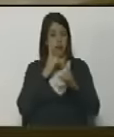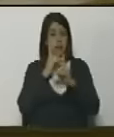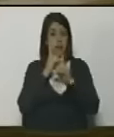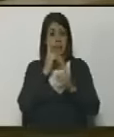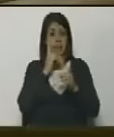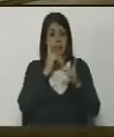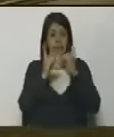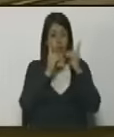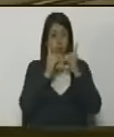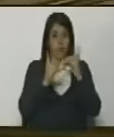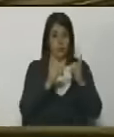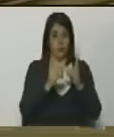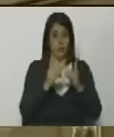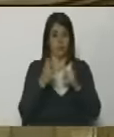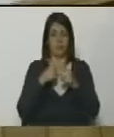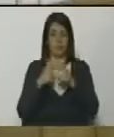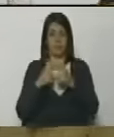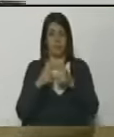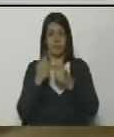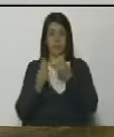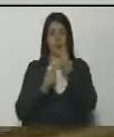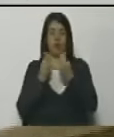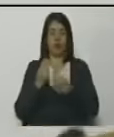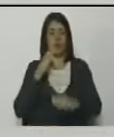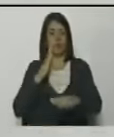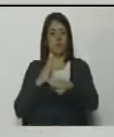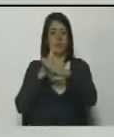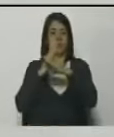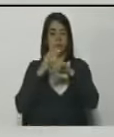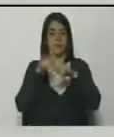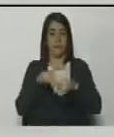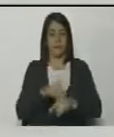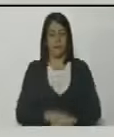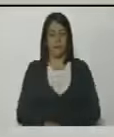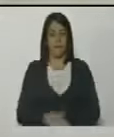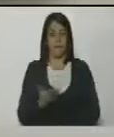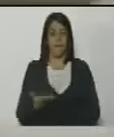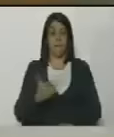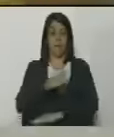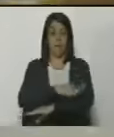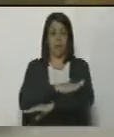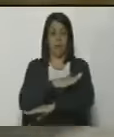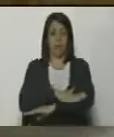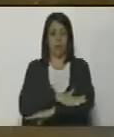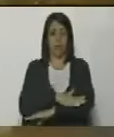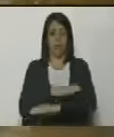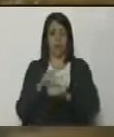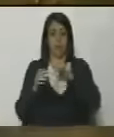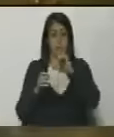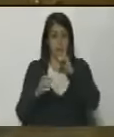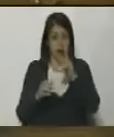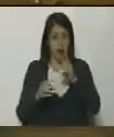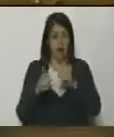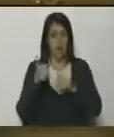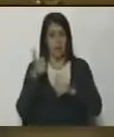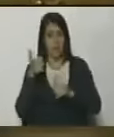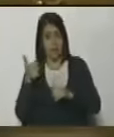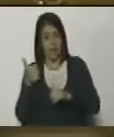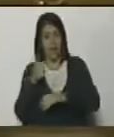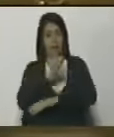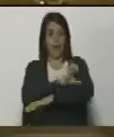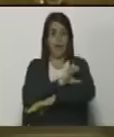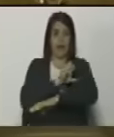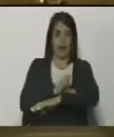viejísimas discusiones sobre qué es la ética, cómo la delimitamos y qué comportamientos y actitudes son o no son